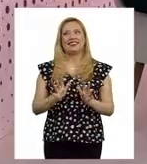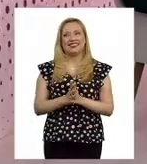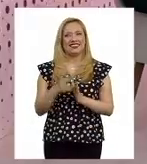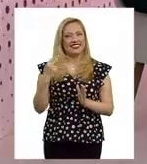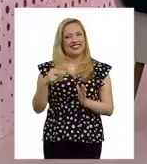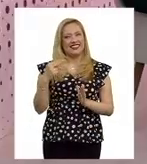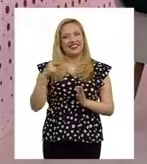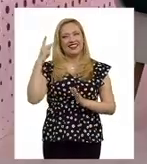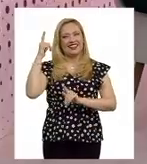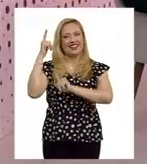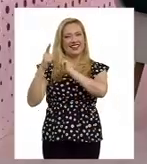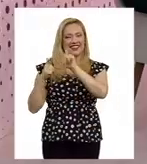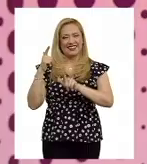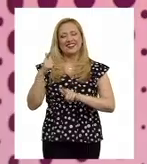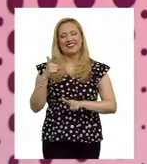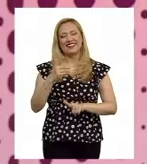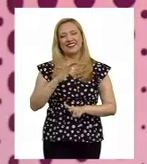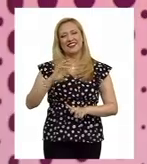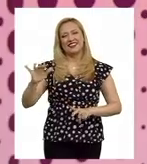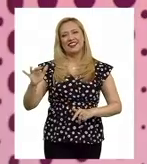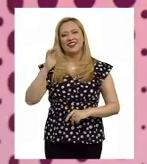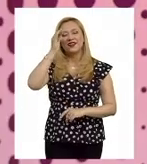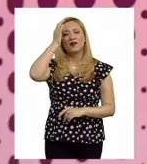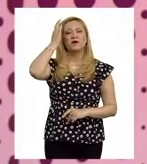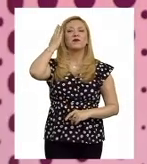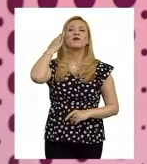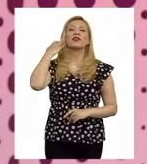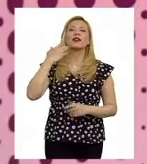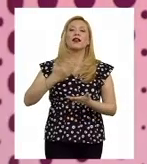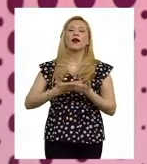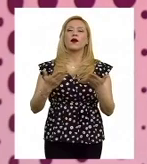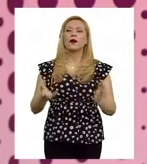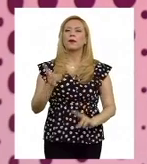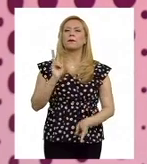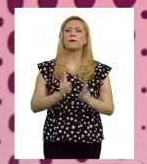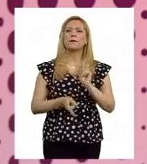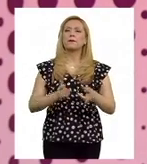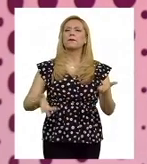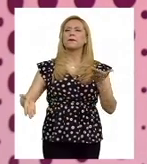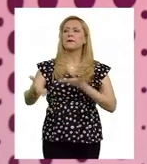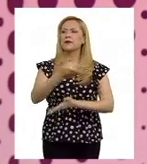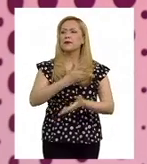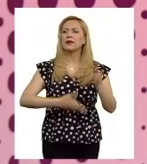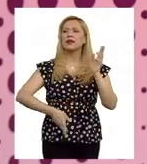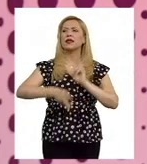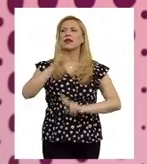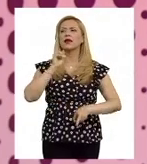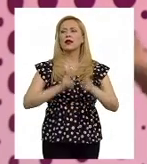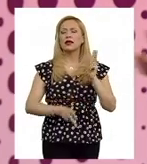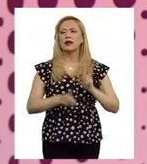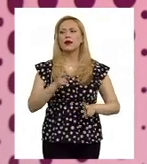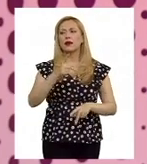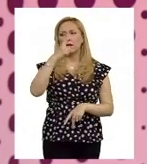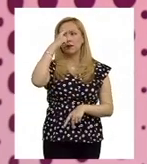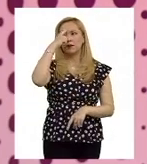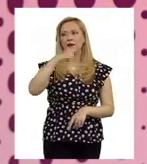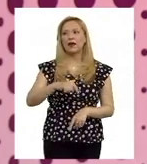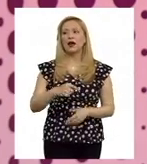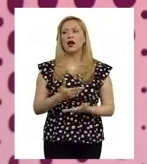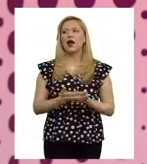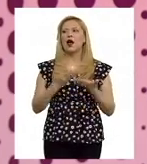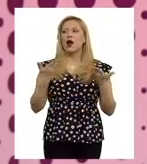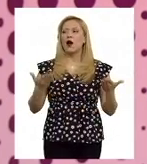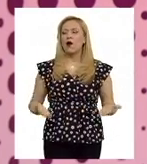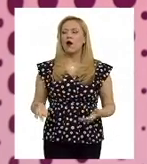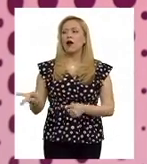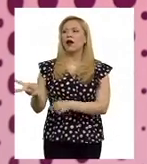bueno, hoy la dinámica que vamos a tener y el diálogo que vamos a tener con ustedes y para lo cual los hemos